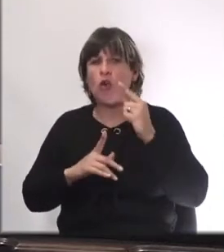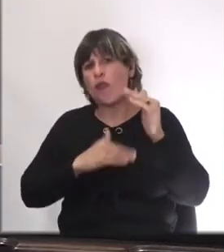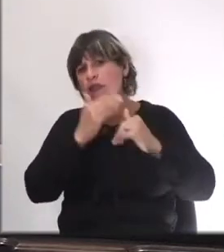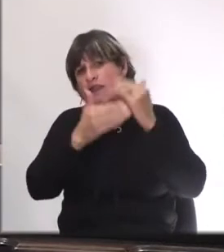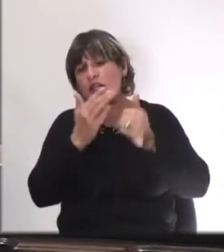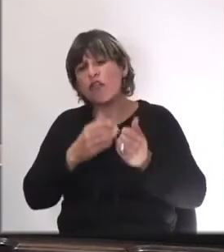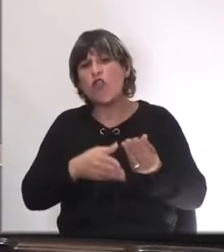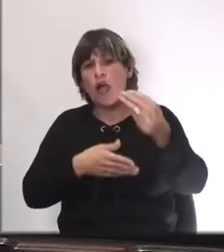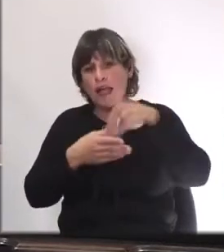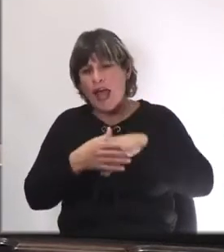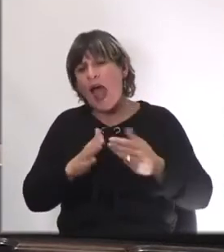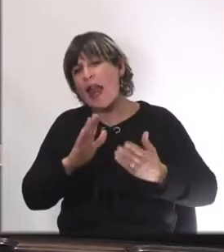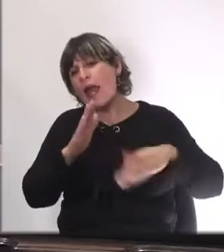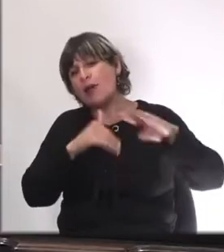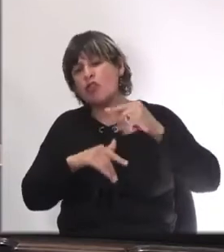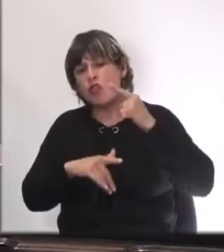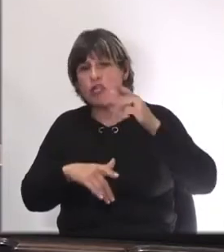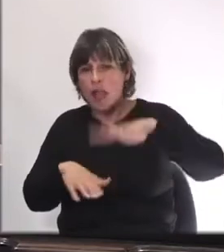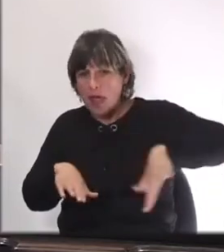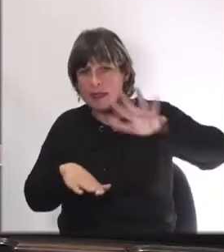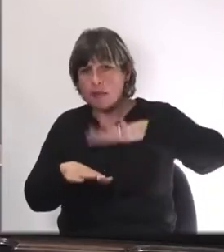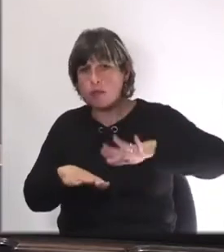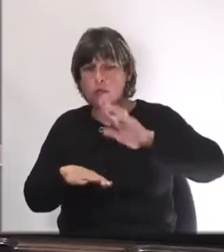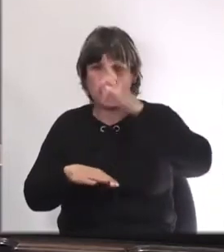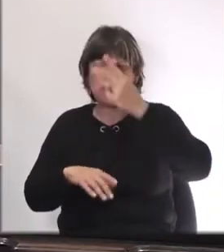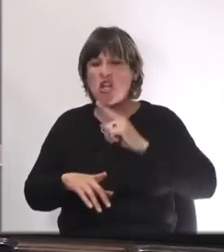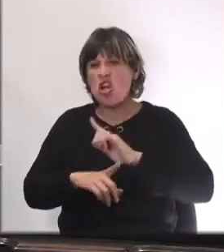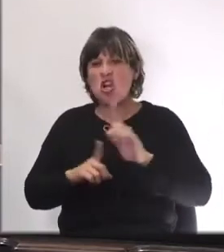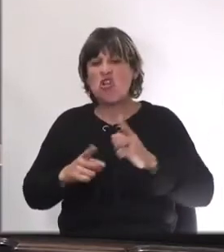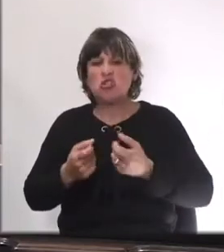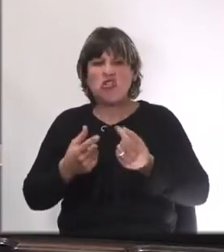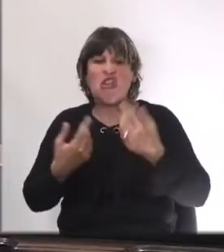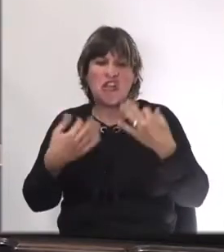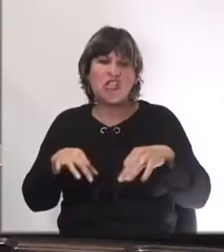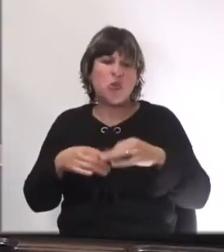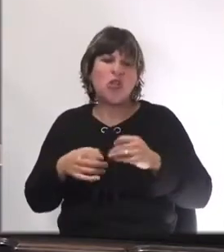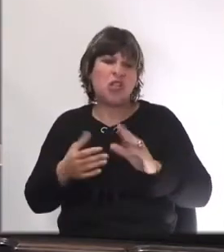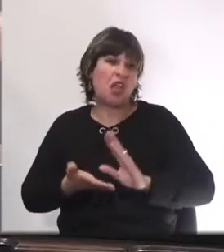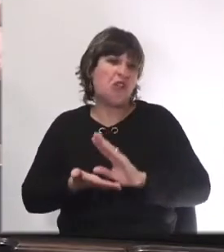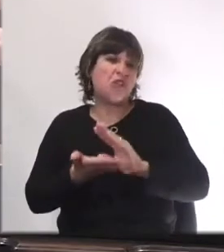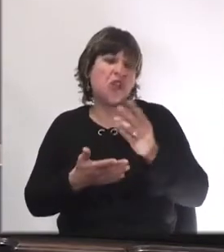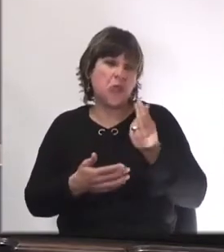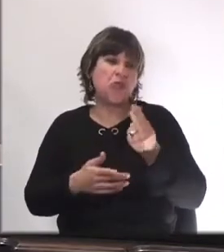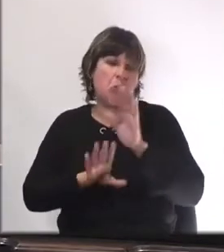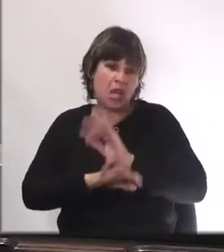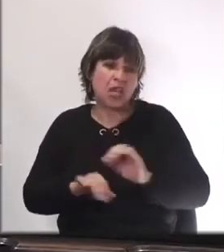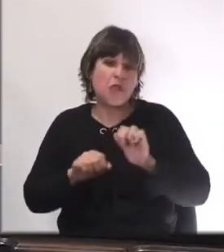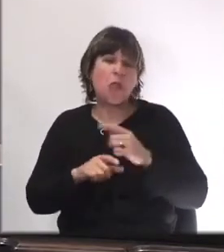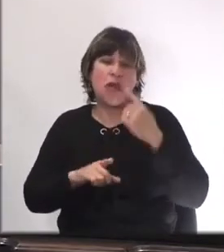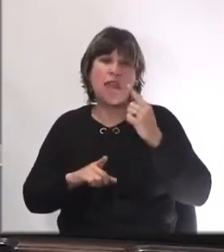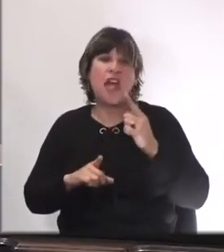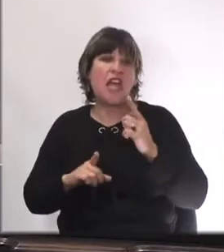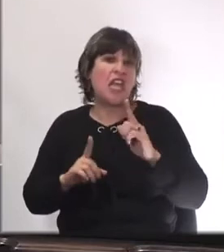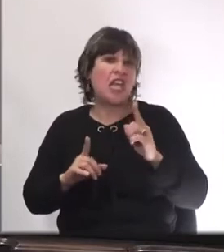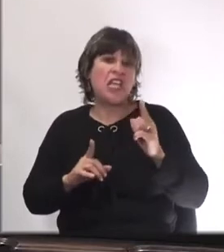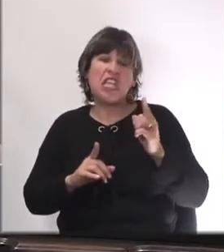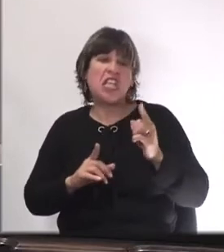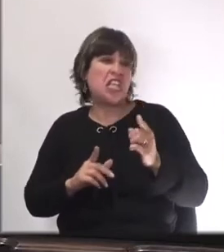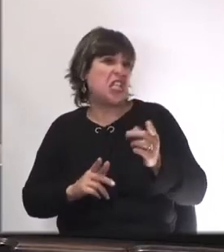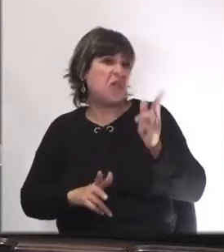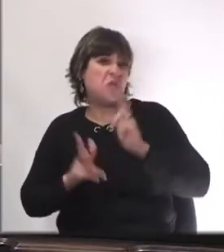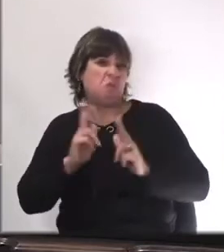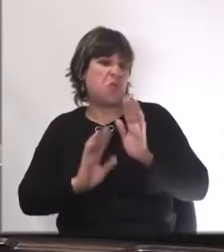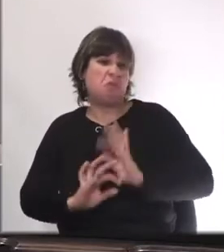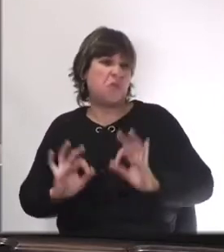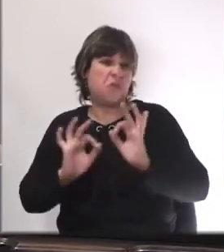a la gran mayoría de la población. No se garantizan los recursos para hacer eso posible, ni hay indicadores que nos permitan